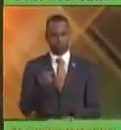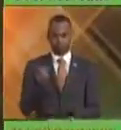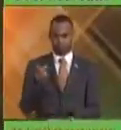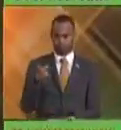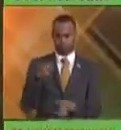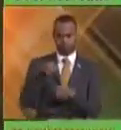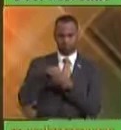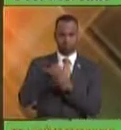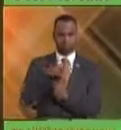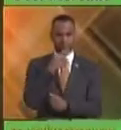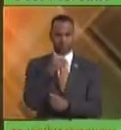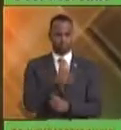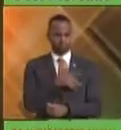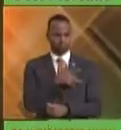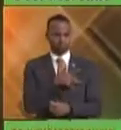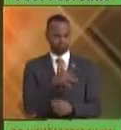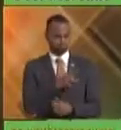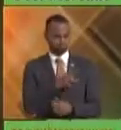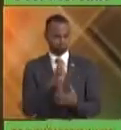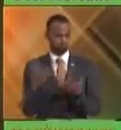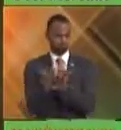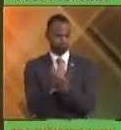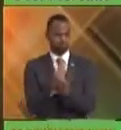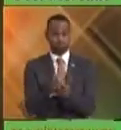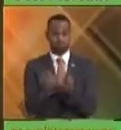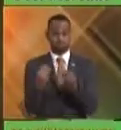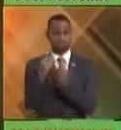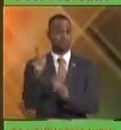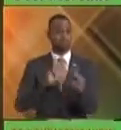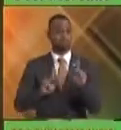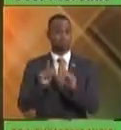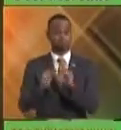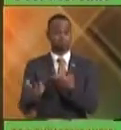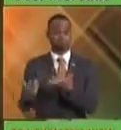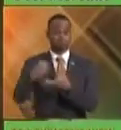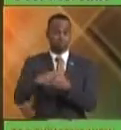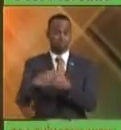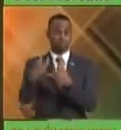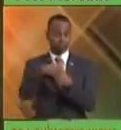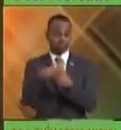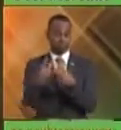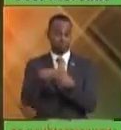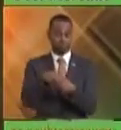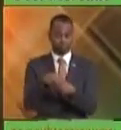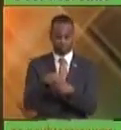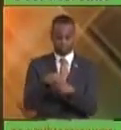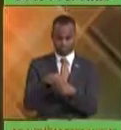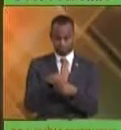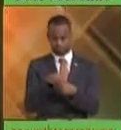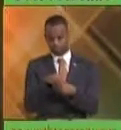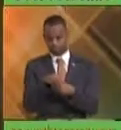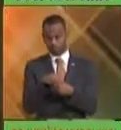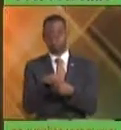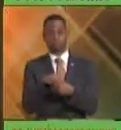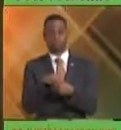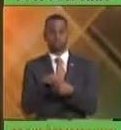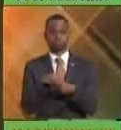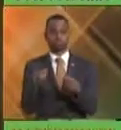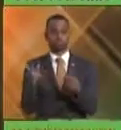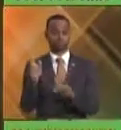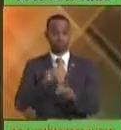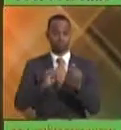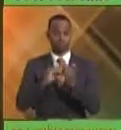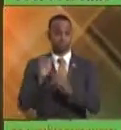banco le va a venir mejor si yo incluye cuanta más en personas incluya en el banco cuantos más clientes